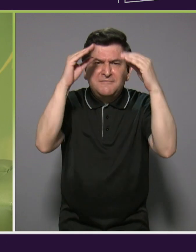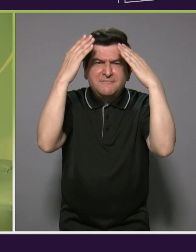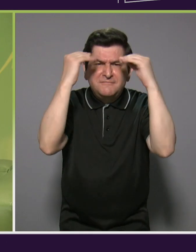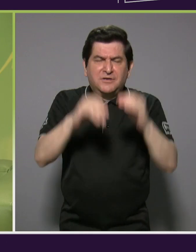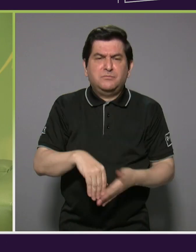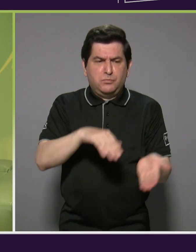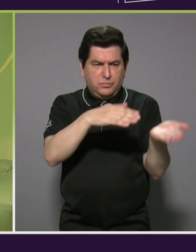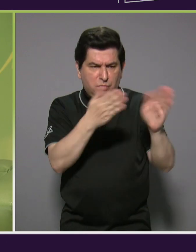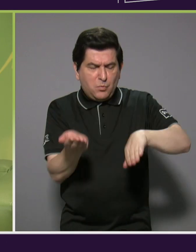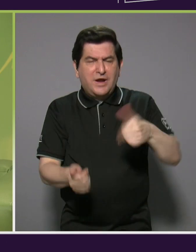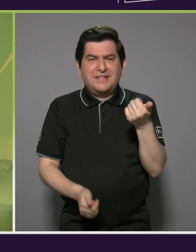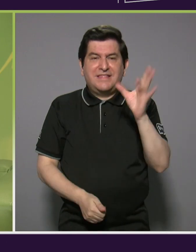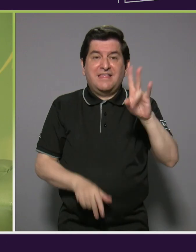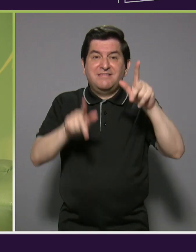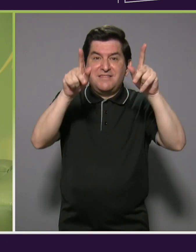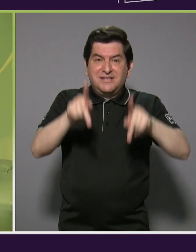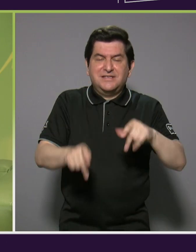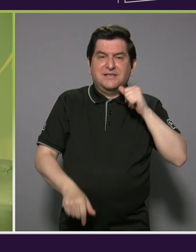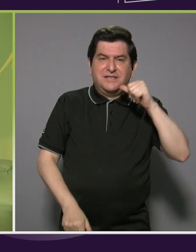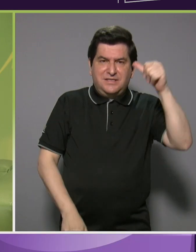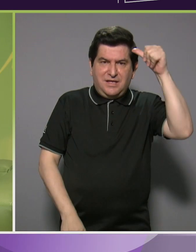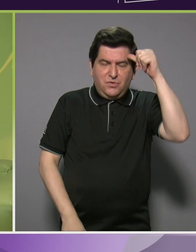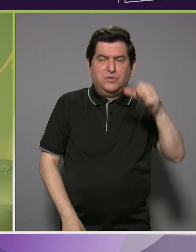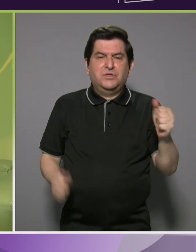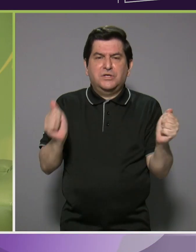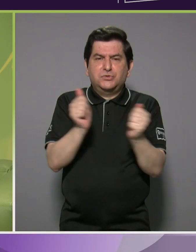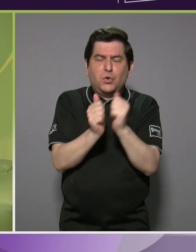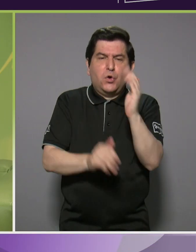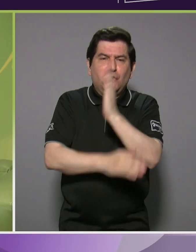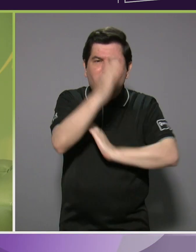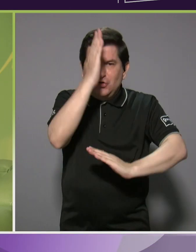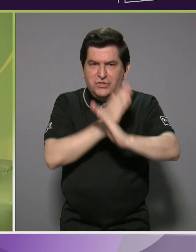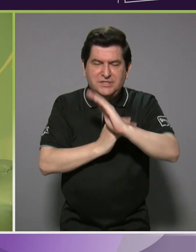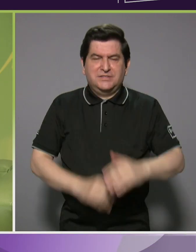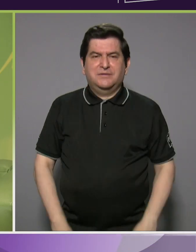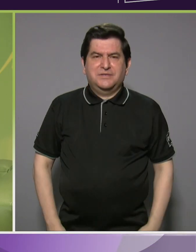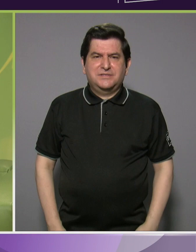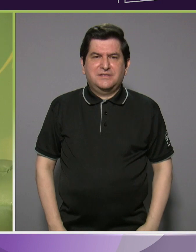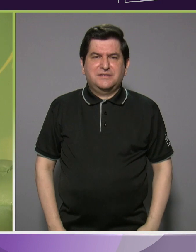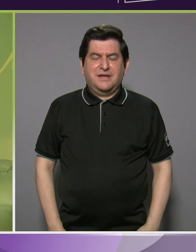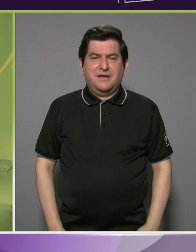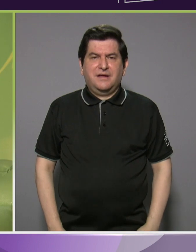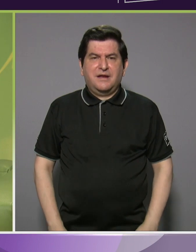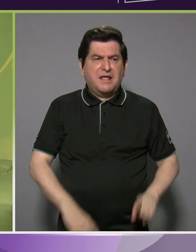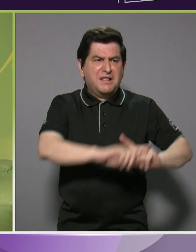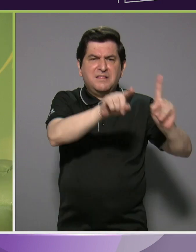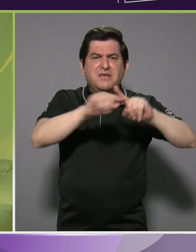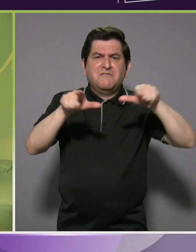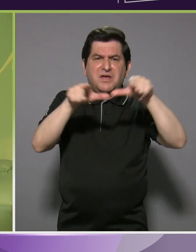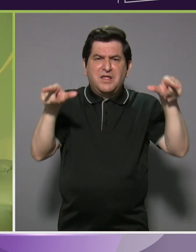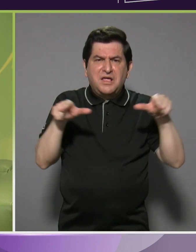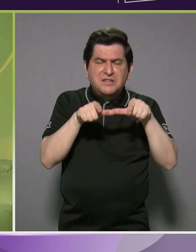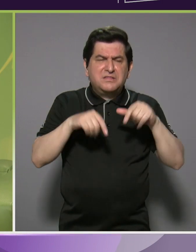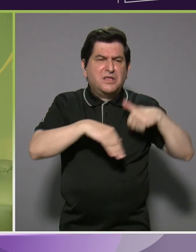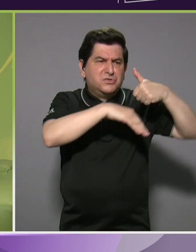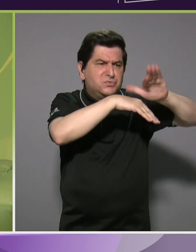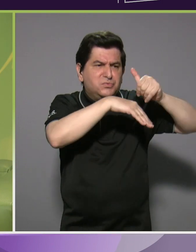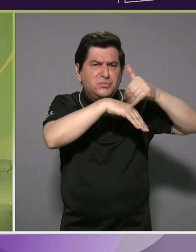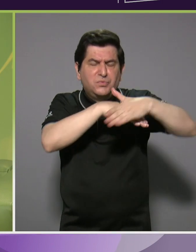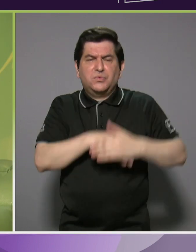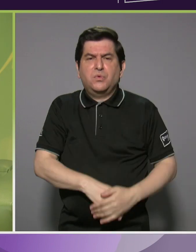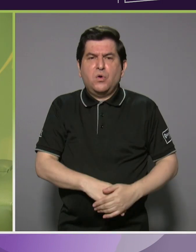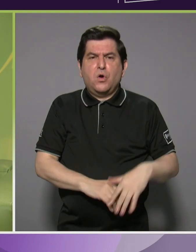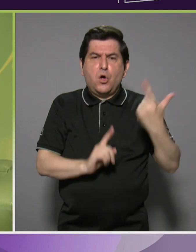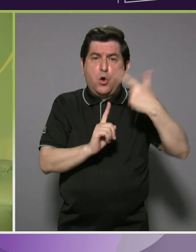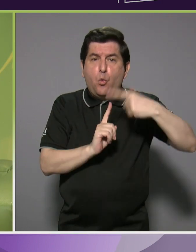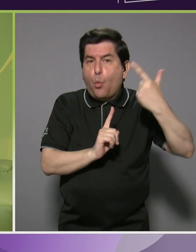el fallecimiento de estas 17 personas adultas con discapacidad, se pueden ver los destinos a los que fueron trasladados, ¿verdad? Algunas en